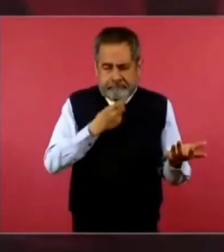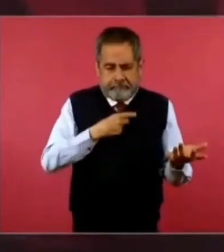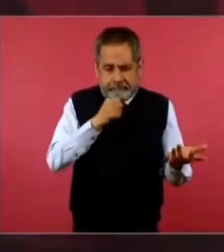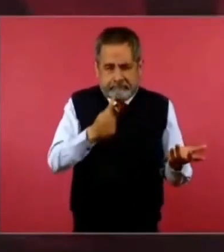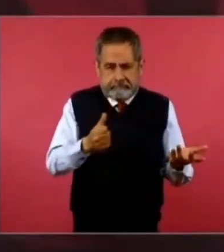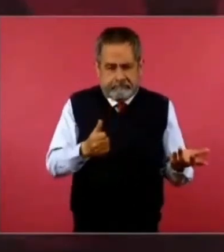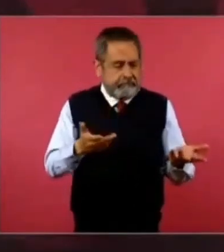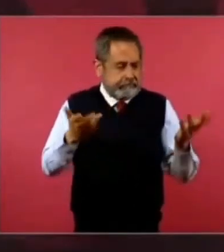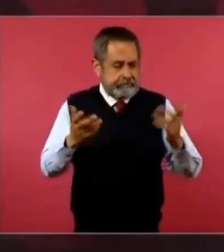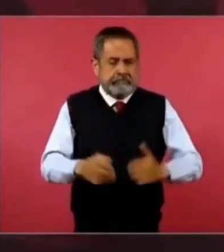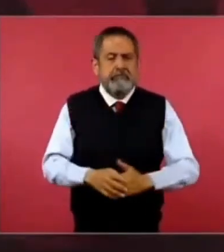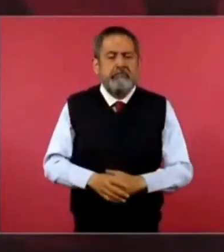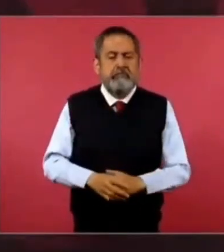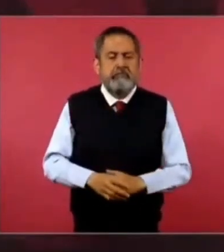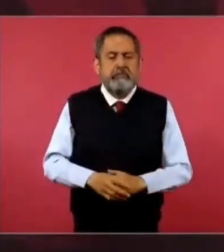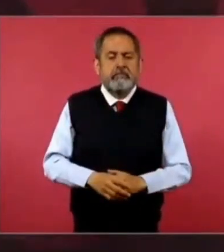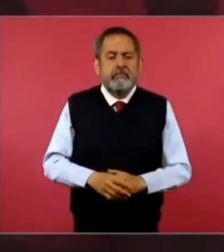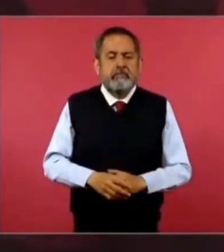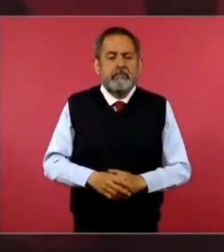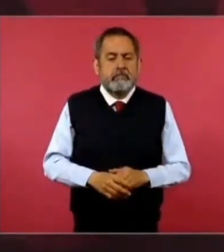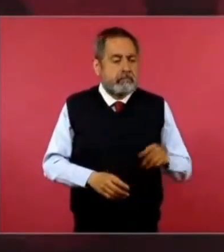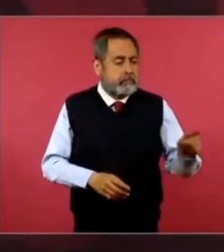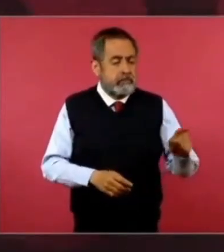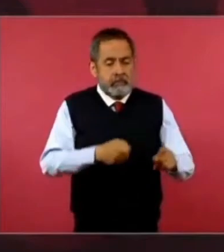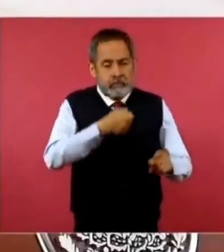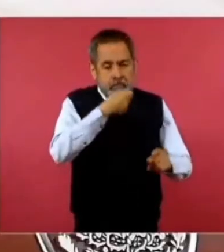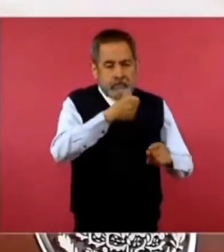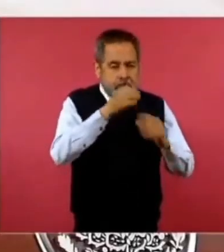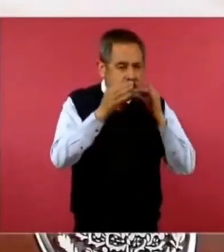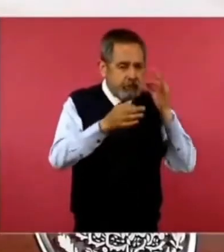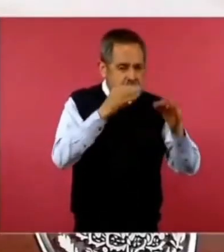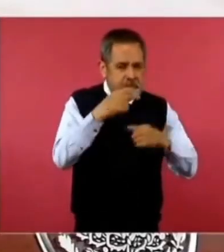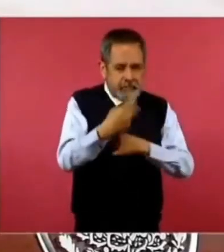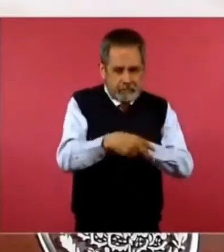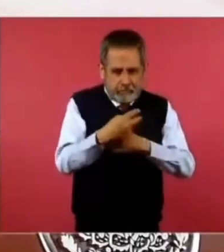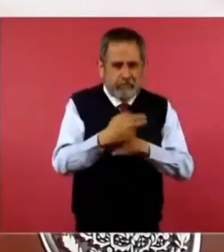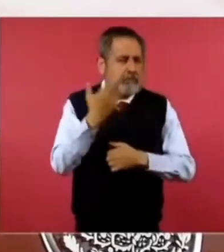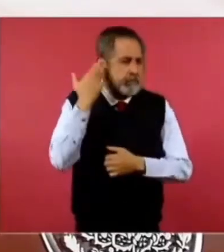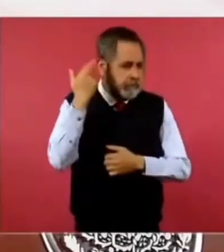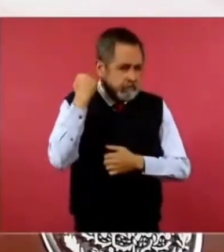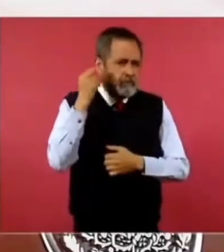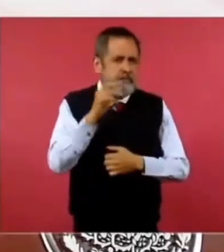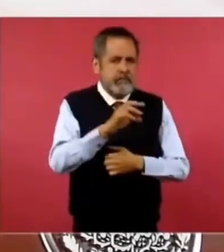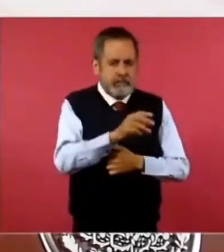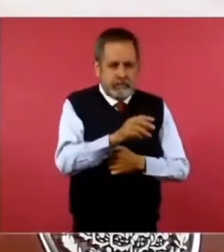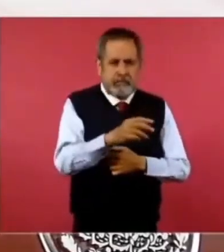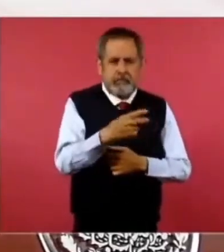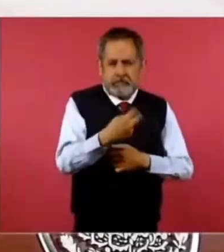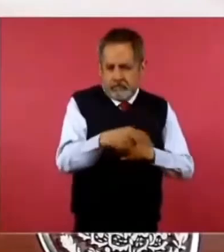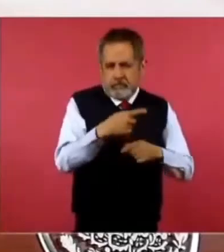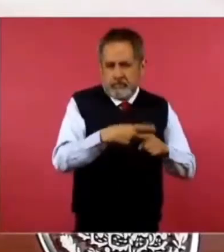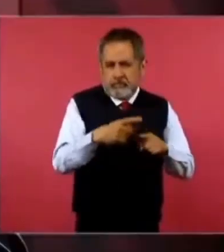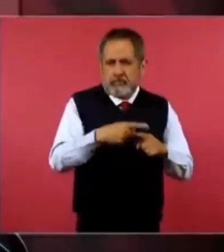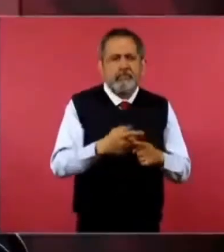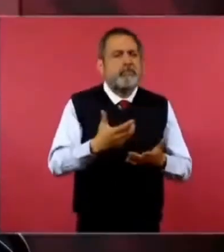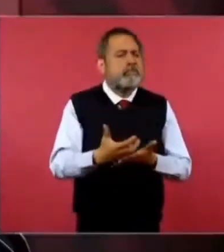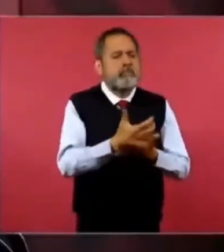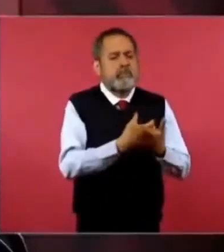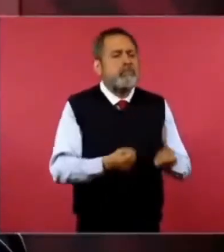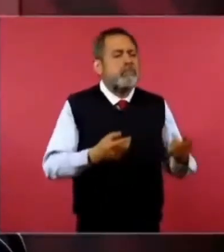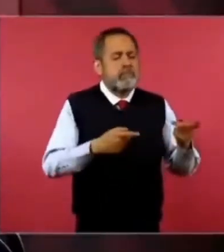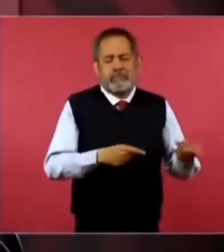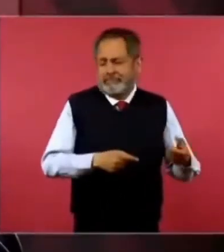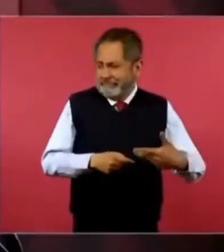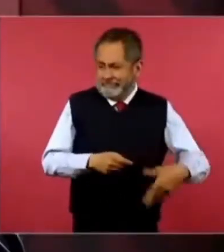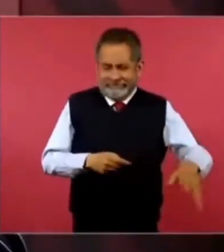Estamos hablando de conductores de radio, de televisión, que